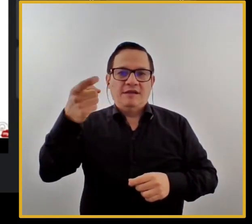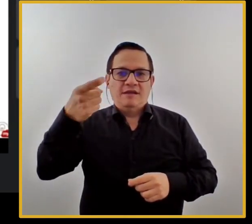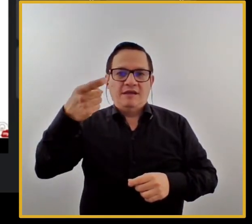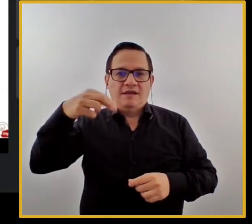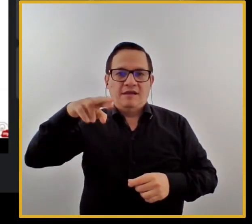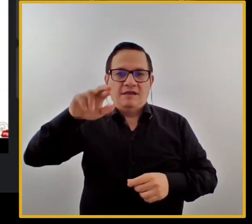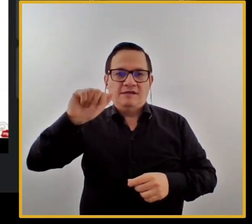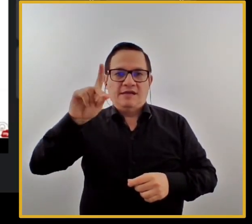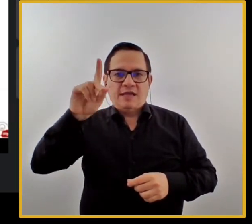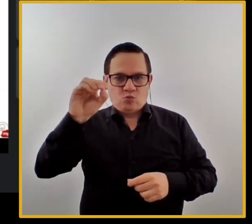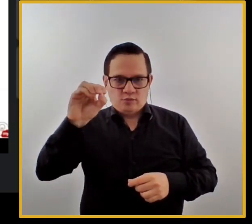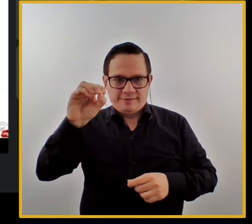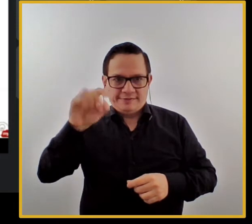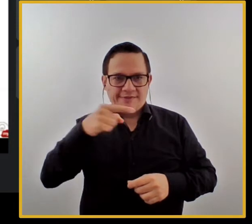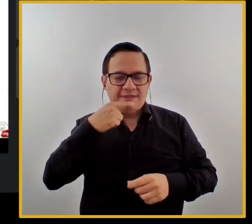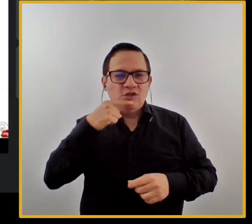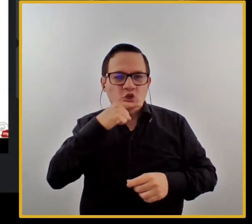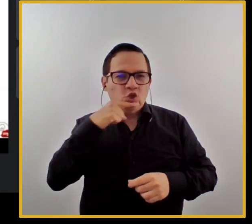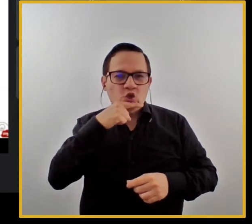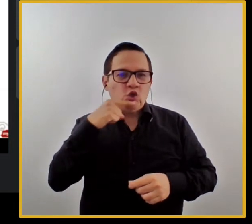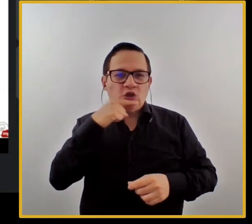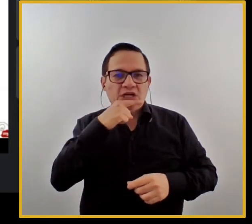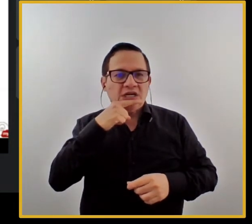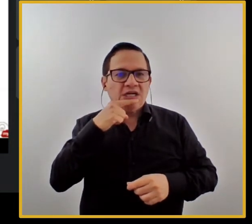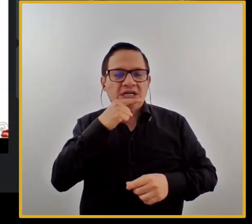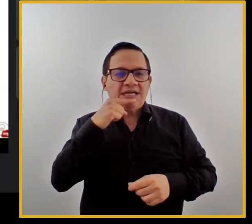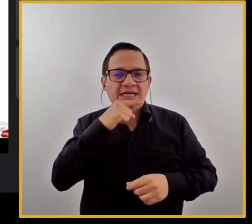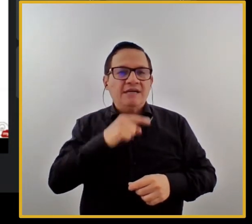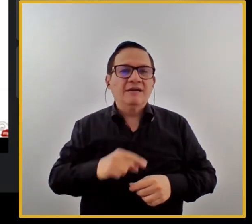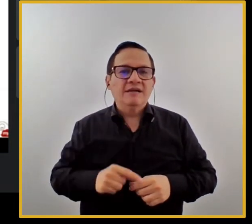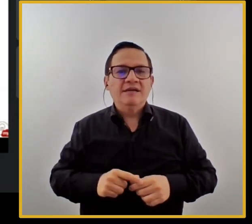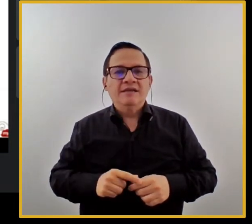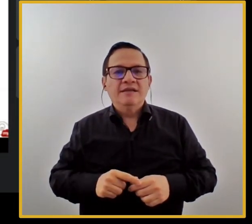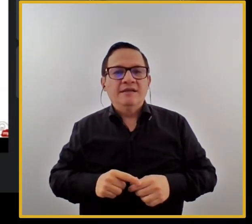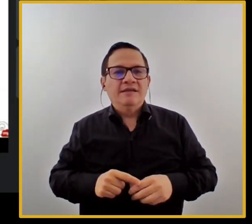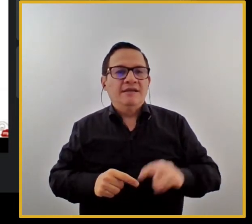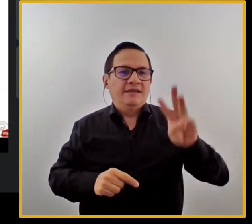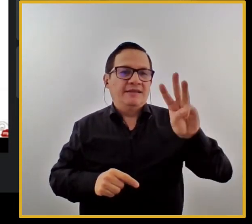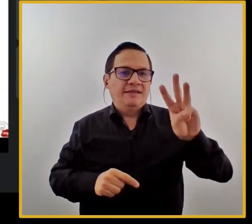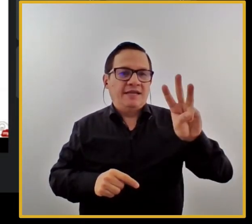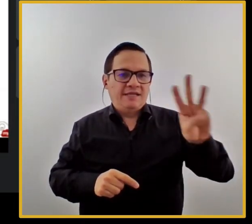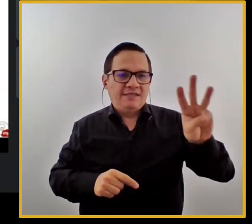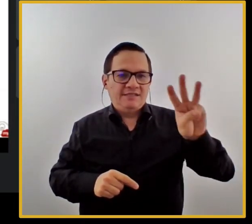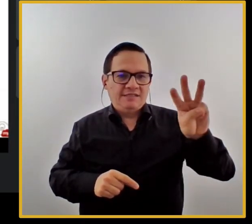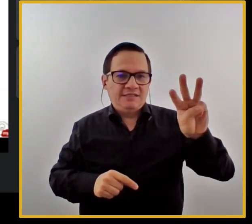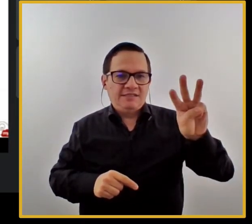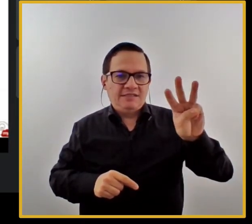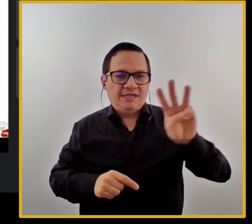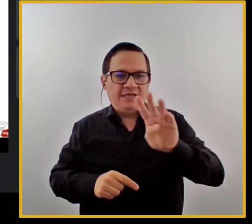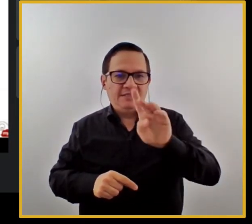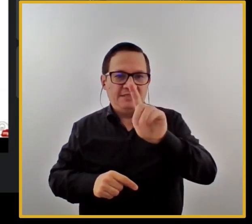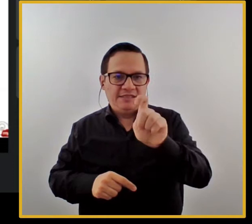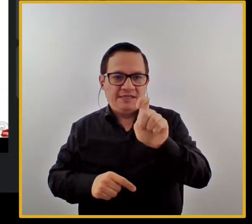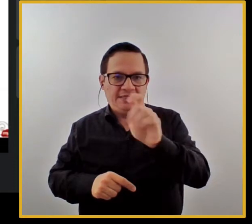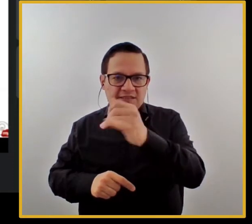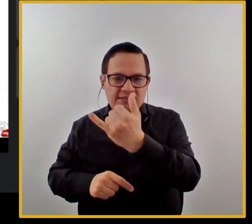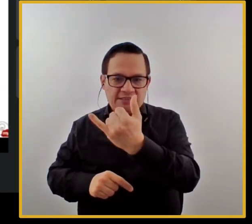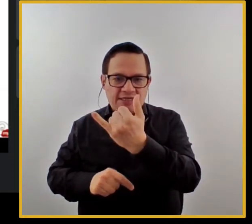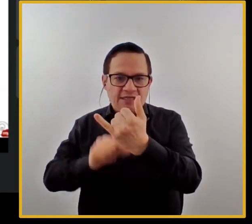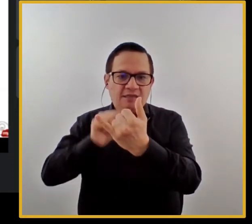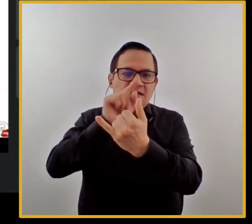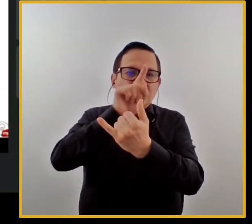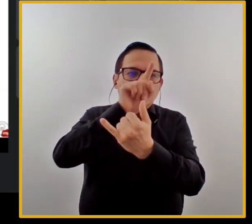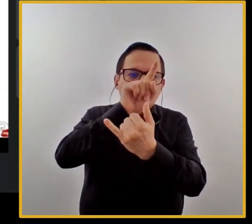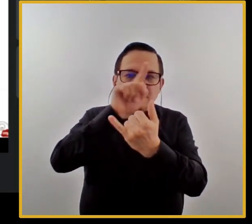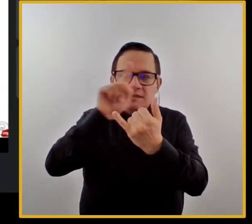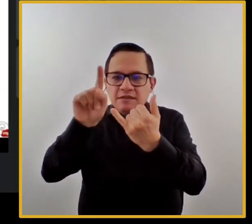dice 3xy, esas se suman los exponentes es de grado 2, ¿no? Sí, señor. Después del igual, donde